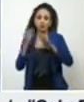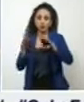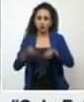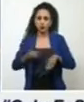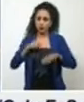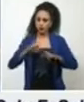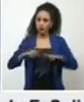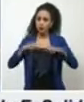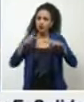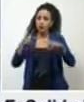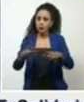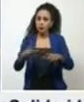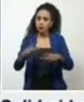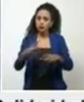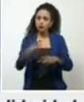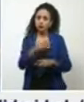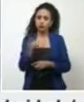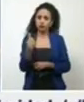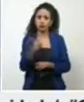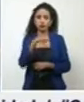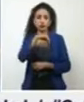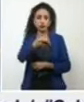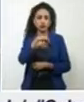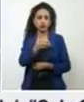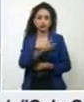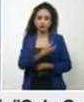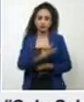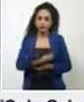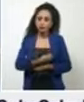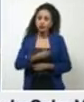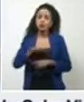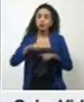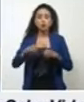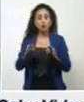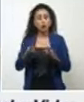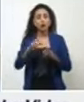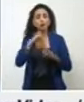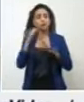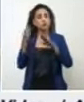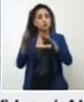nuestras condolencias en relación con el fallecimiento